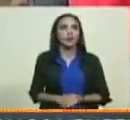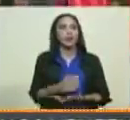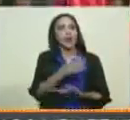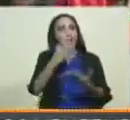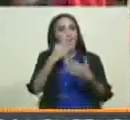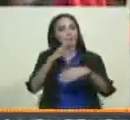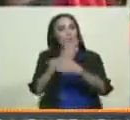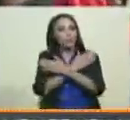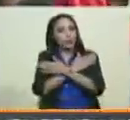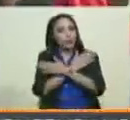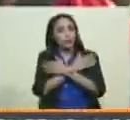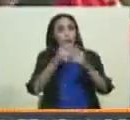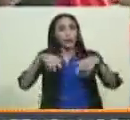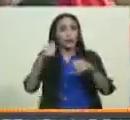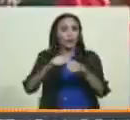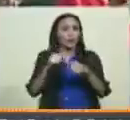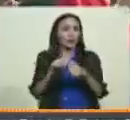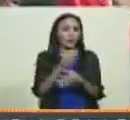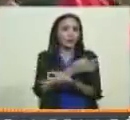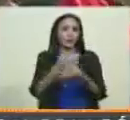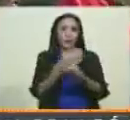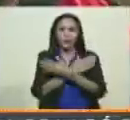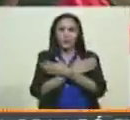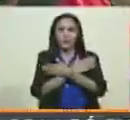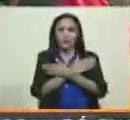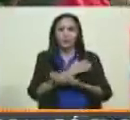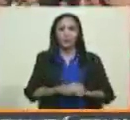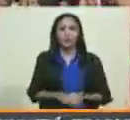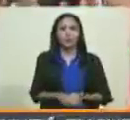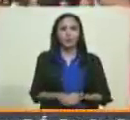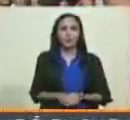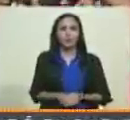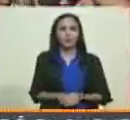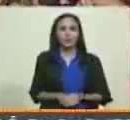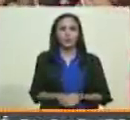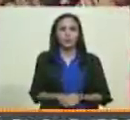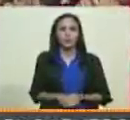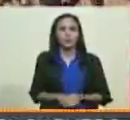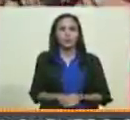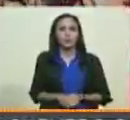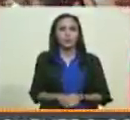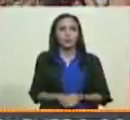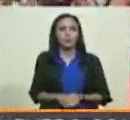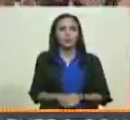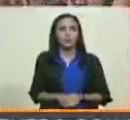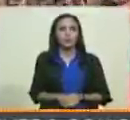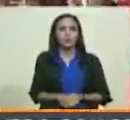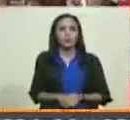Te felicito, Maracaibo. Te doy las gracias, Maracaibo.